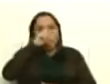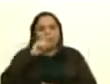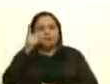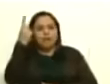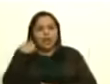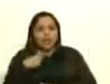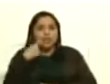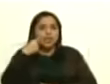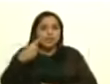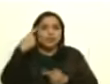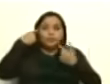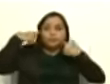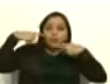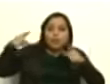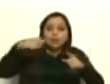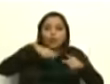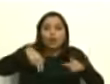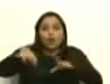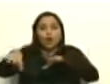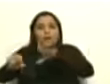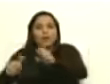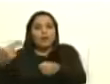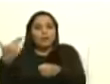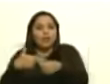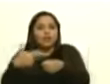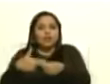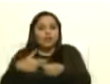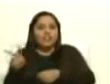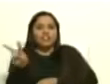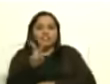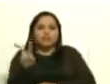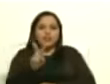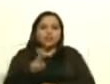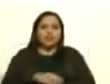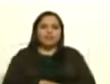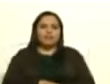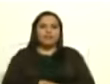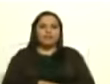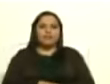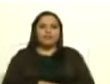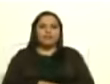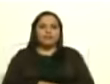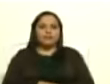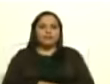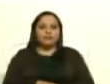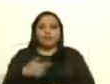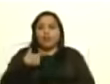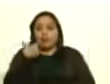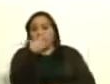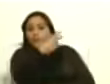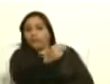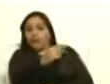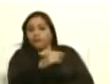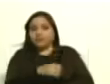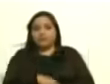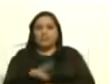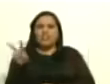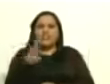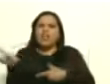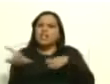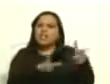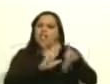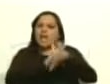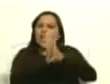les parece que estamos comprando petróleo a Venezuela? Al irme, Venezuela estaba lista para